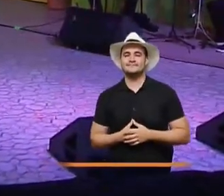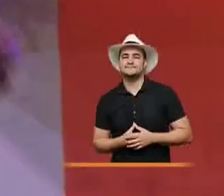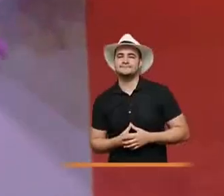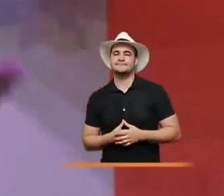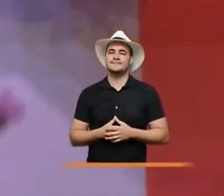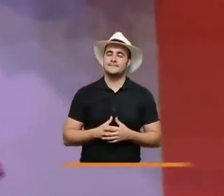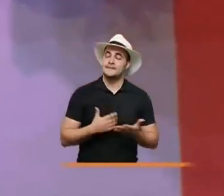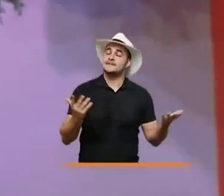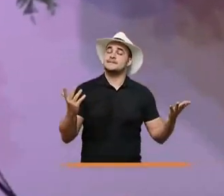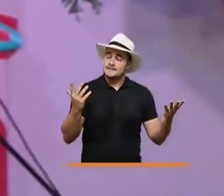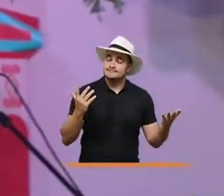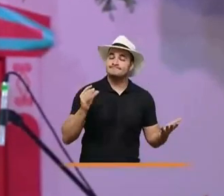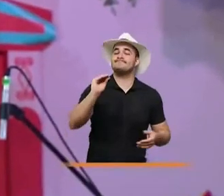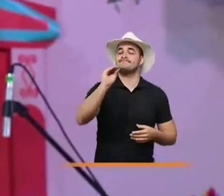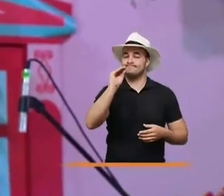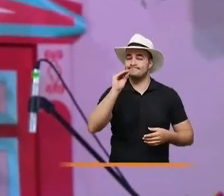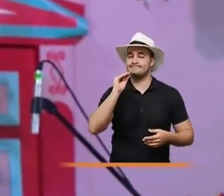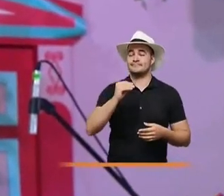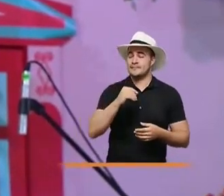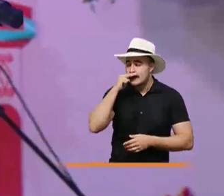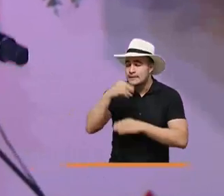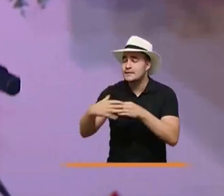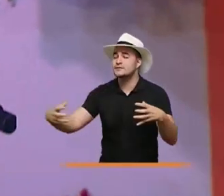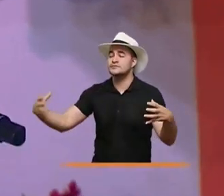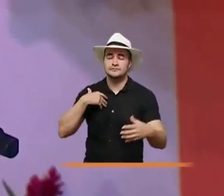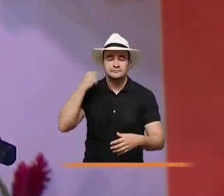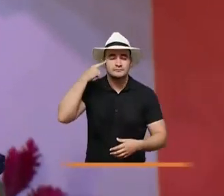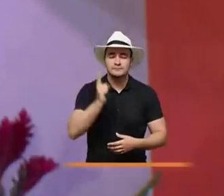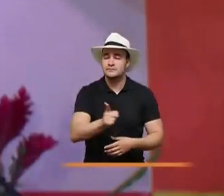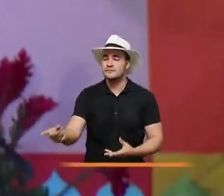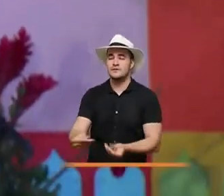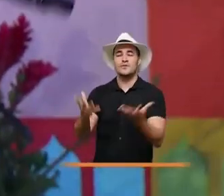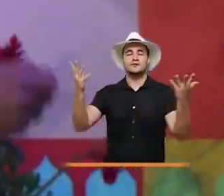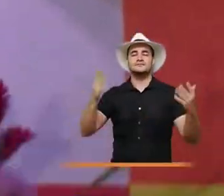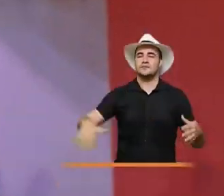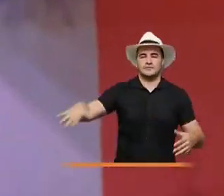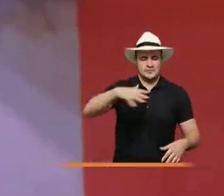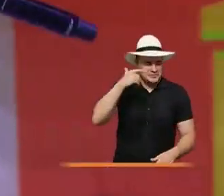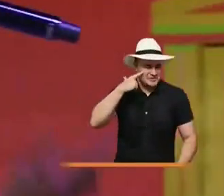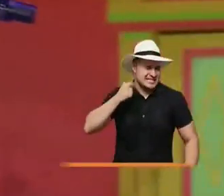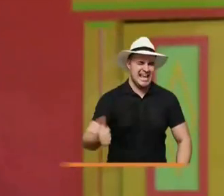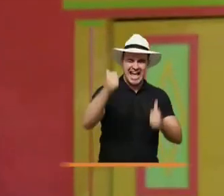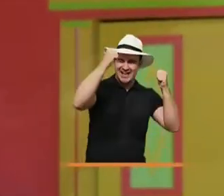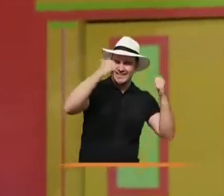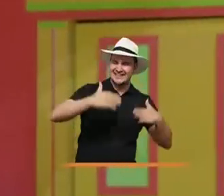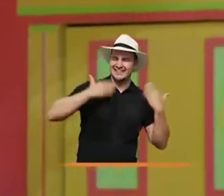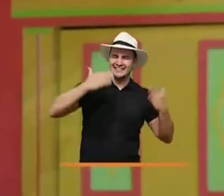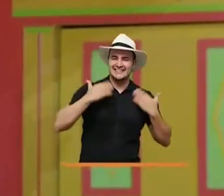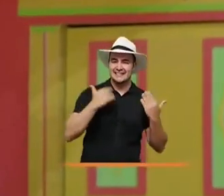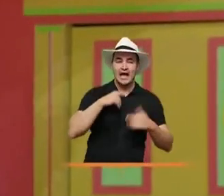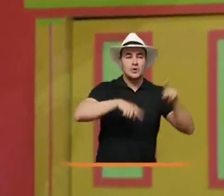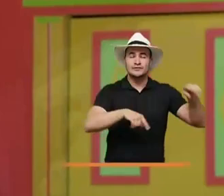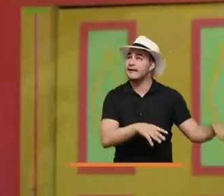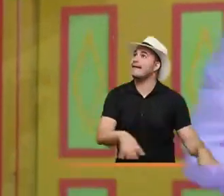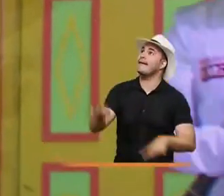fuerte ese cuarto de dios que dicha tan y webber los vos miran para el